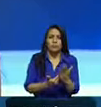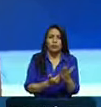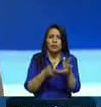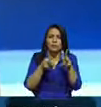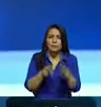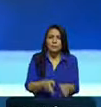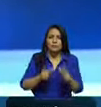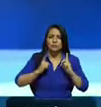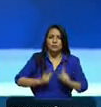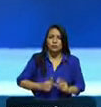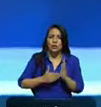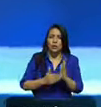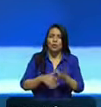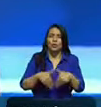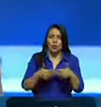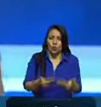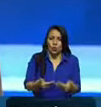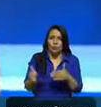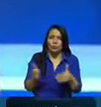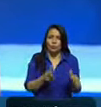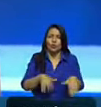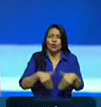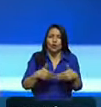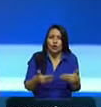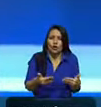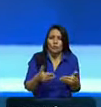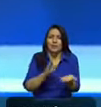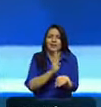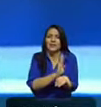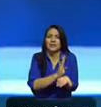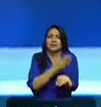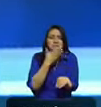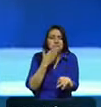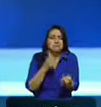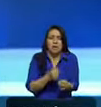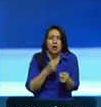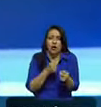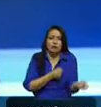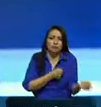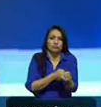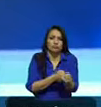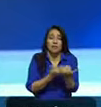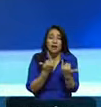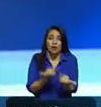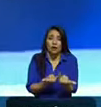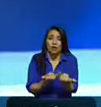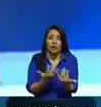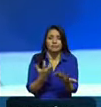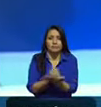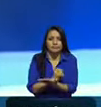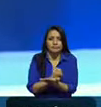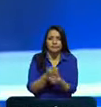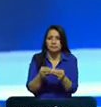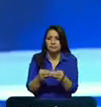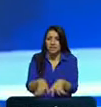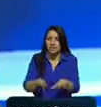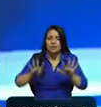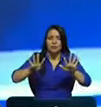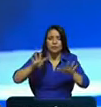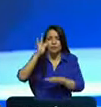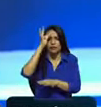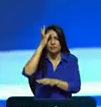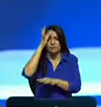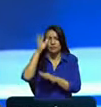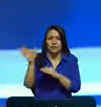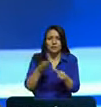salud, cómo vamos a fortalecer el IES, que lamentablemente ha sufrido recortes, ha perdido 9 hospitales,